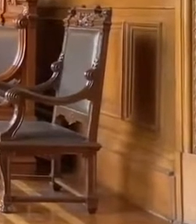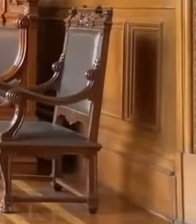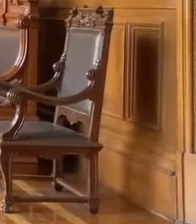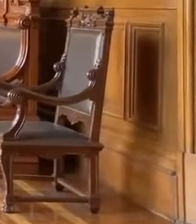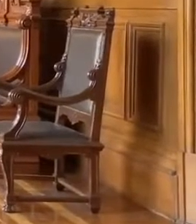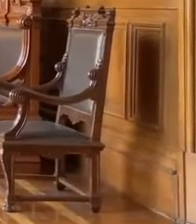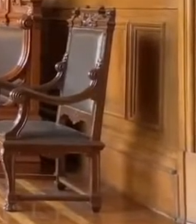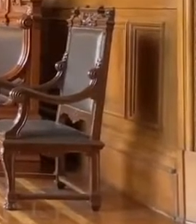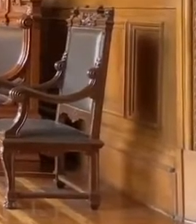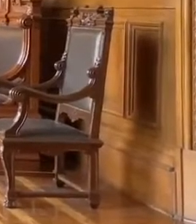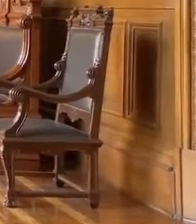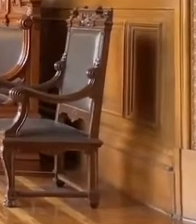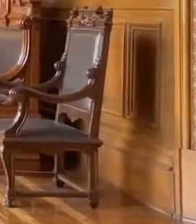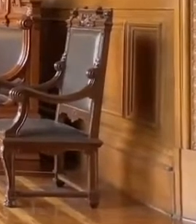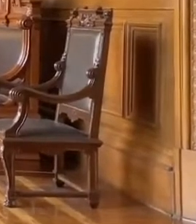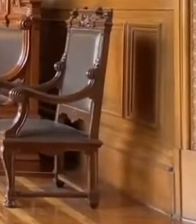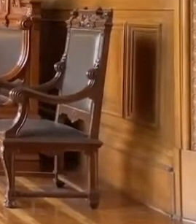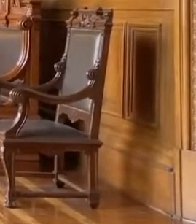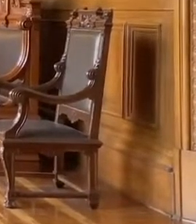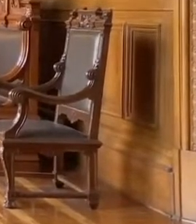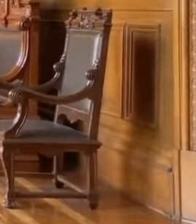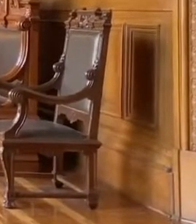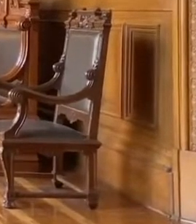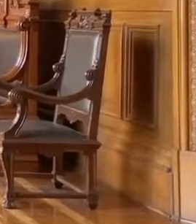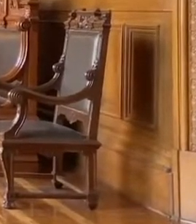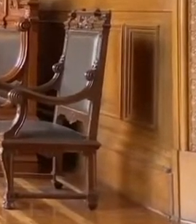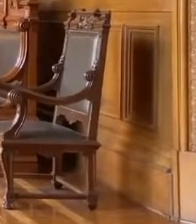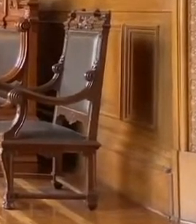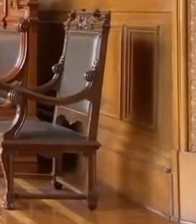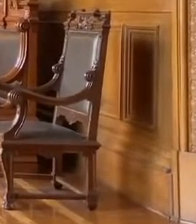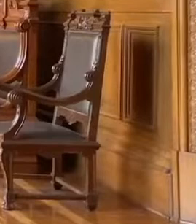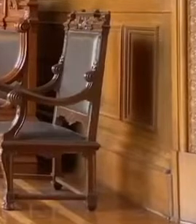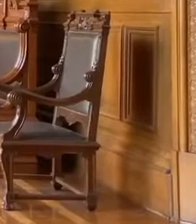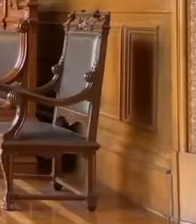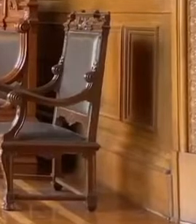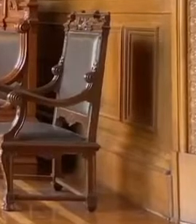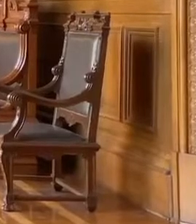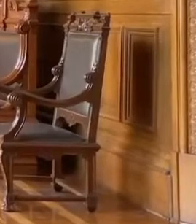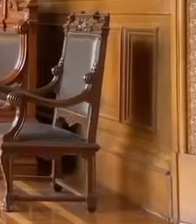reposo. Ahora me acicalé, así como estoy,